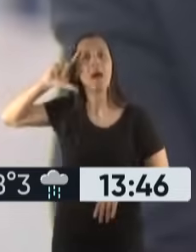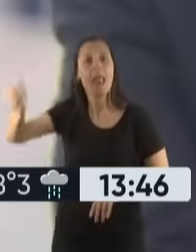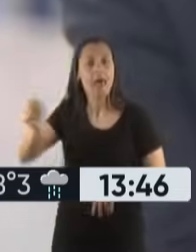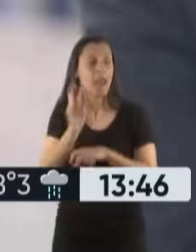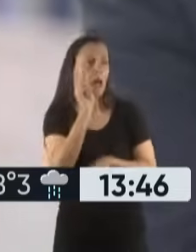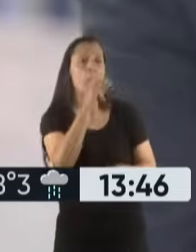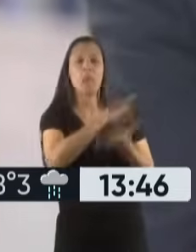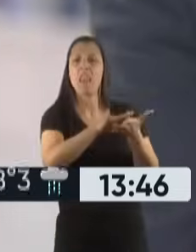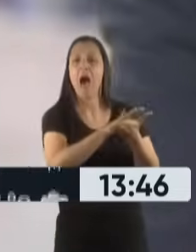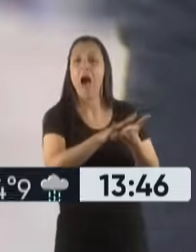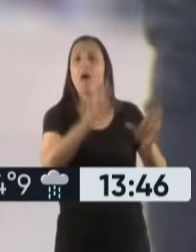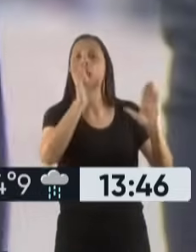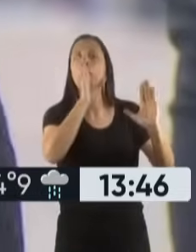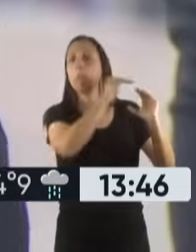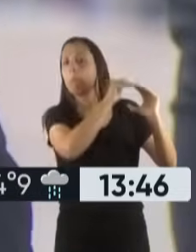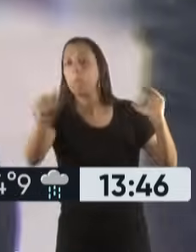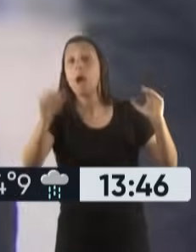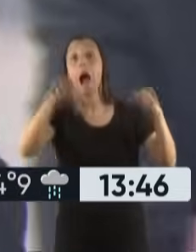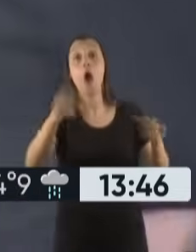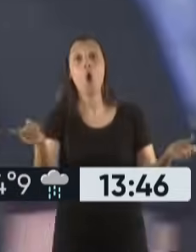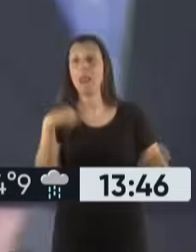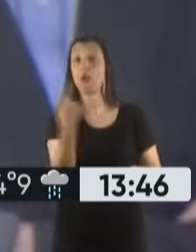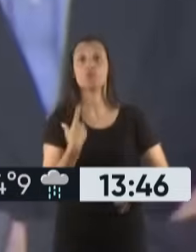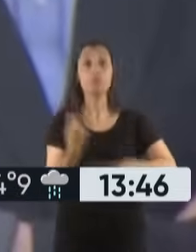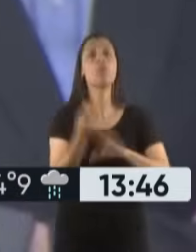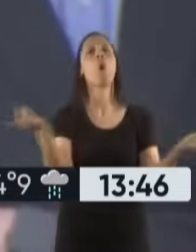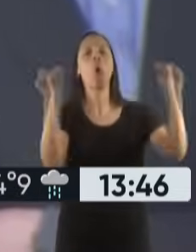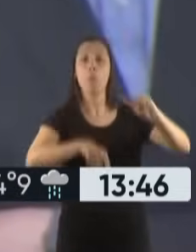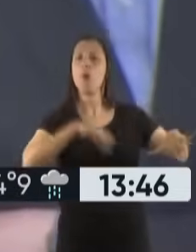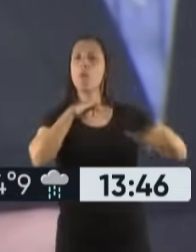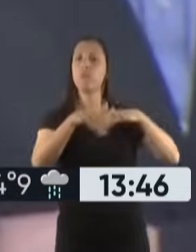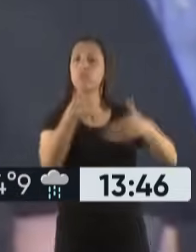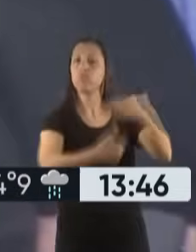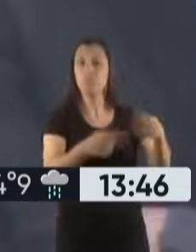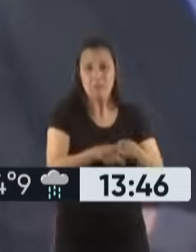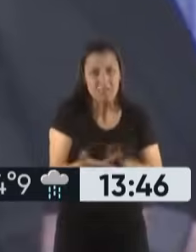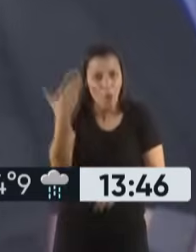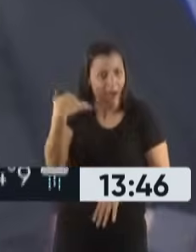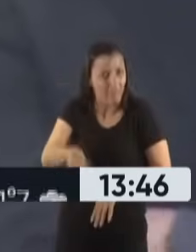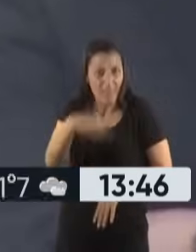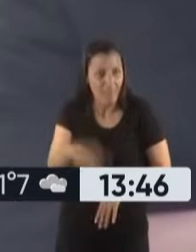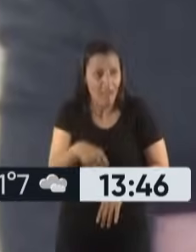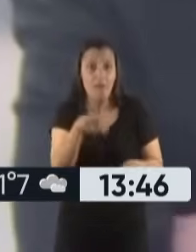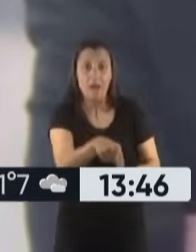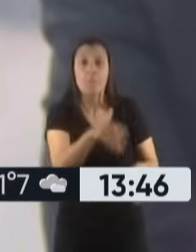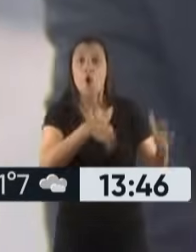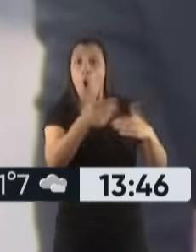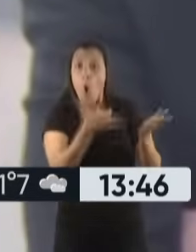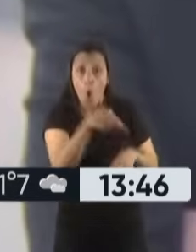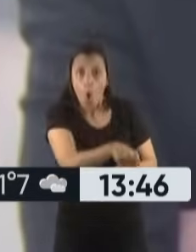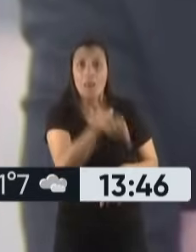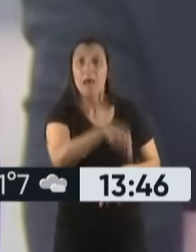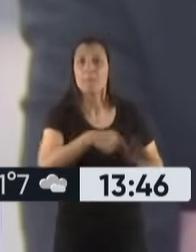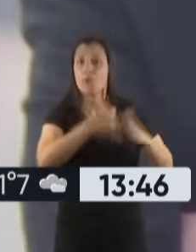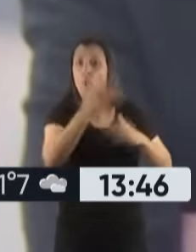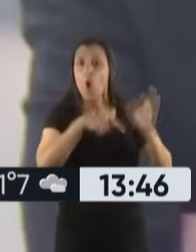y llegamos y volvimos a ponerle la fuerza que había que ponerle a esta obra, porque esta obra